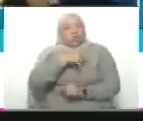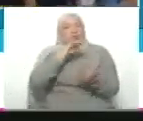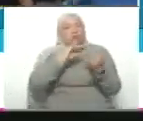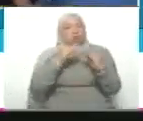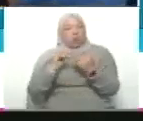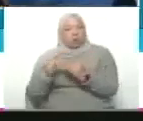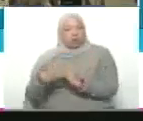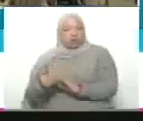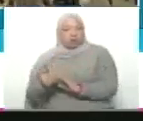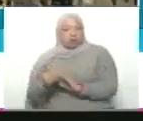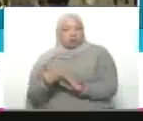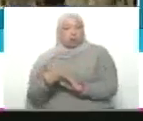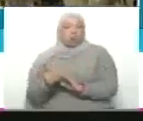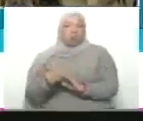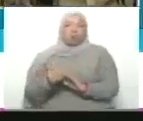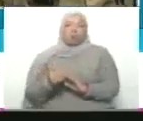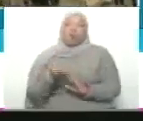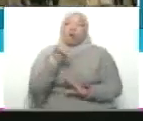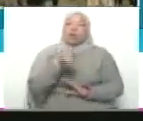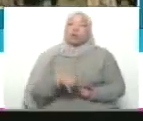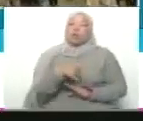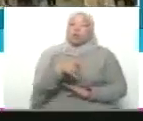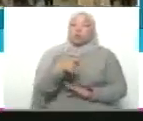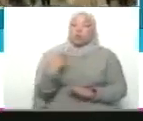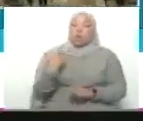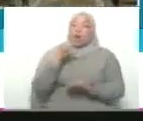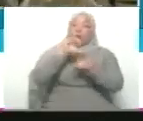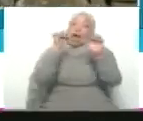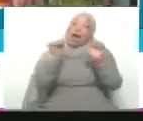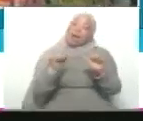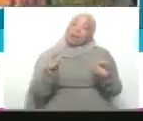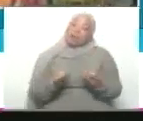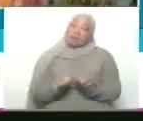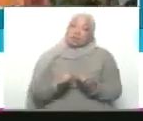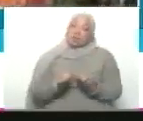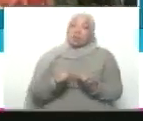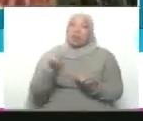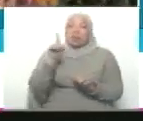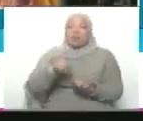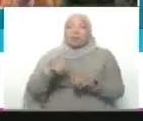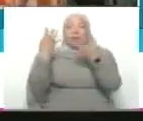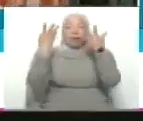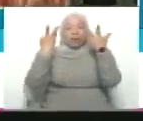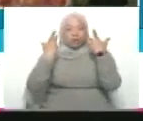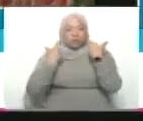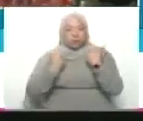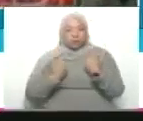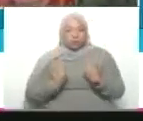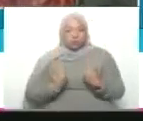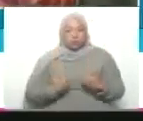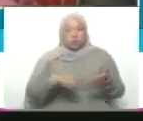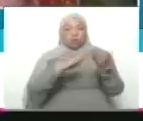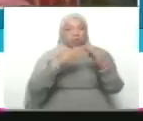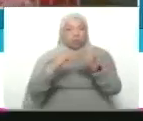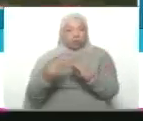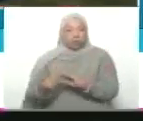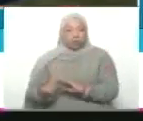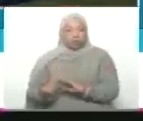comunidad, particularmente la del Castaño. Allí estuvimos con artistas del Castaño, con estos artistas que hoy nos han